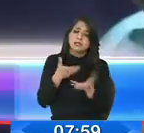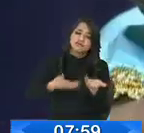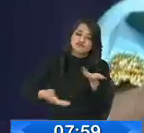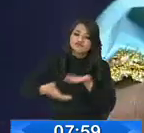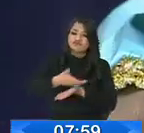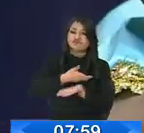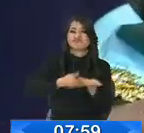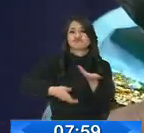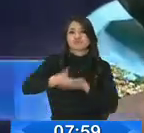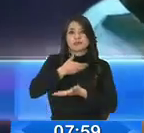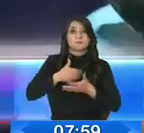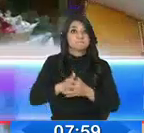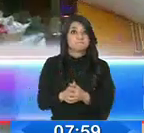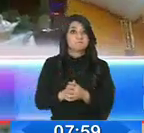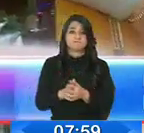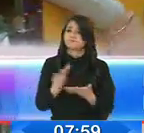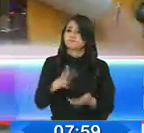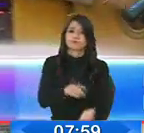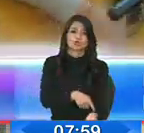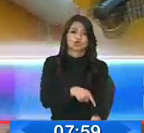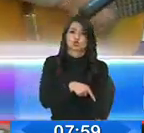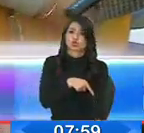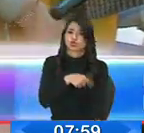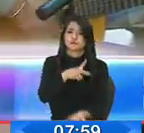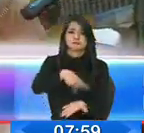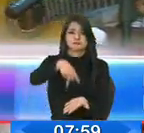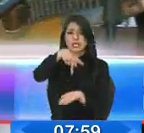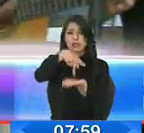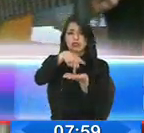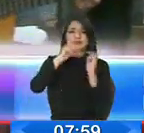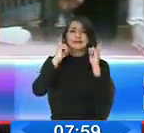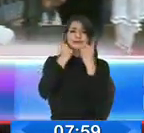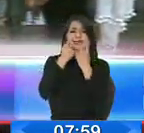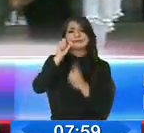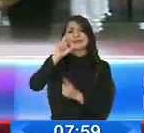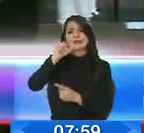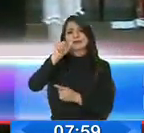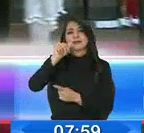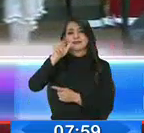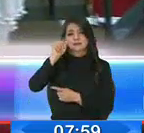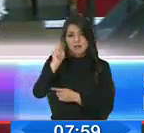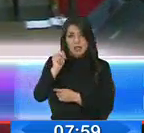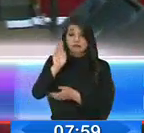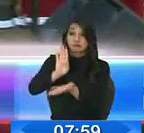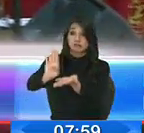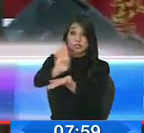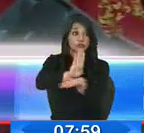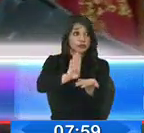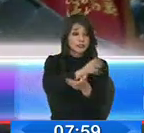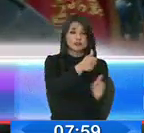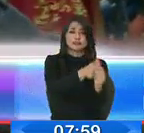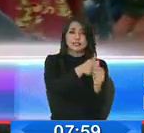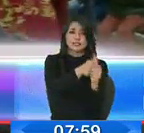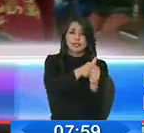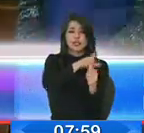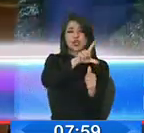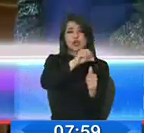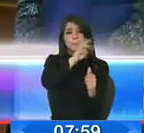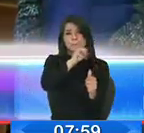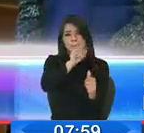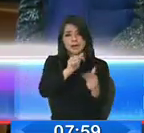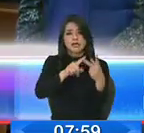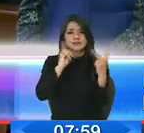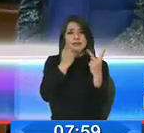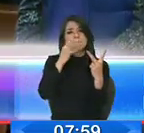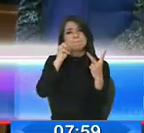Este acto es ya una costumbre en la parroquia, que acoge a los fieles de los barrios de San Sebastián, La Loma, San Marcos, La